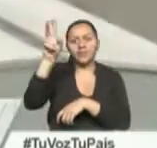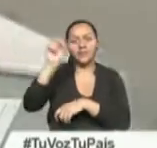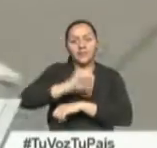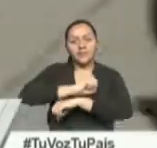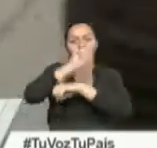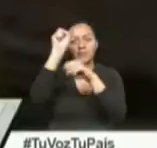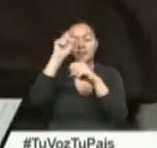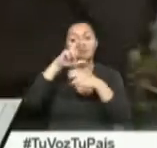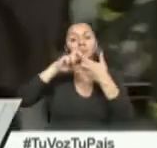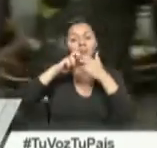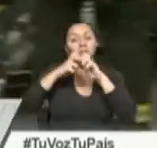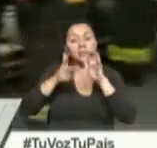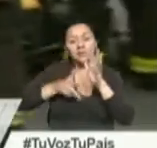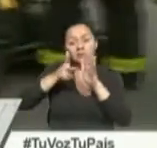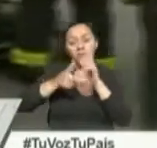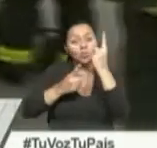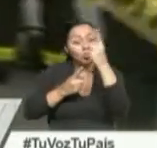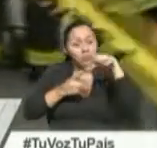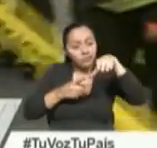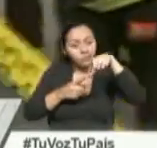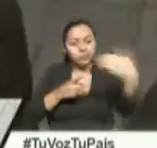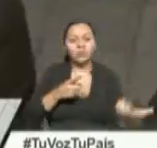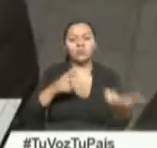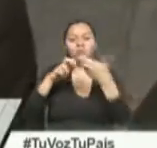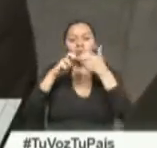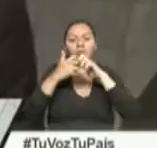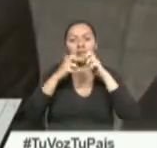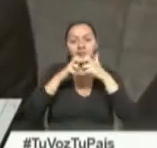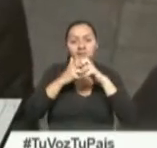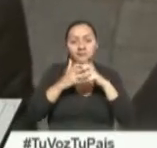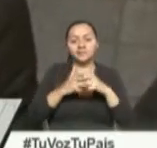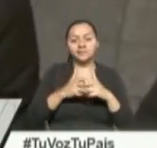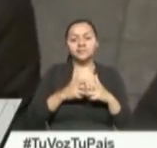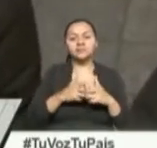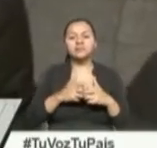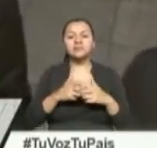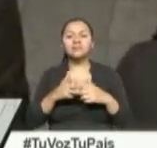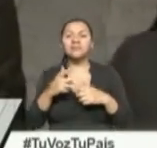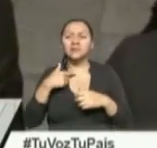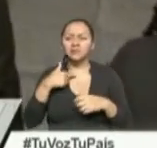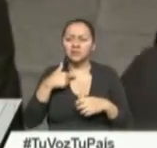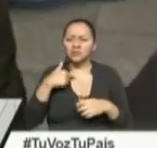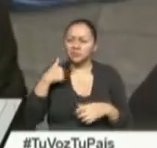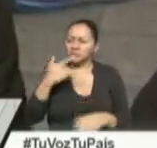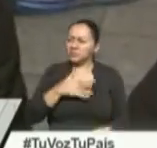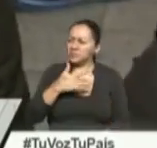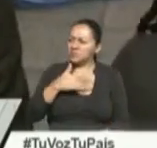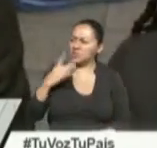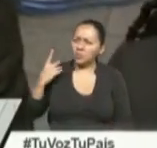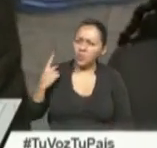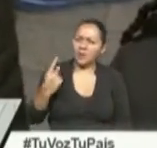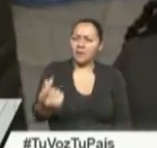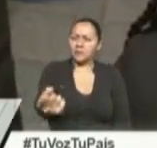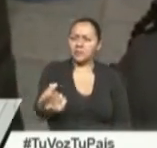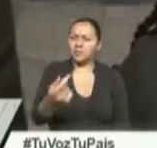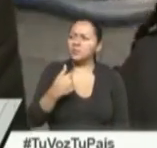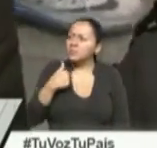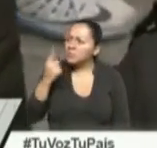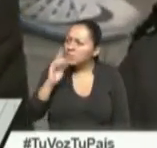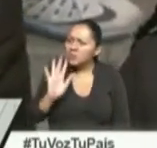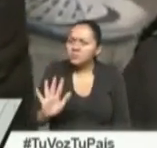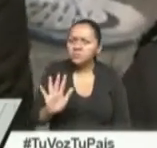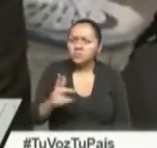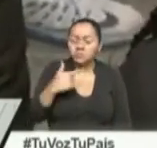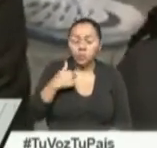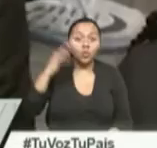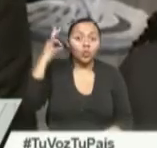afectó a una unidad del tren de Long Island Railroad. Estaba yendo más rápido de lo normal. Yo tomo este tren todos los días y en cuanto me